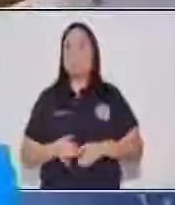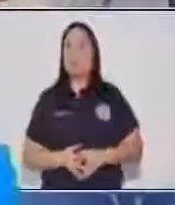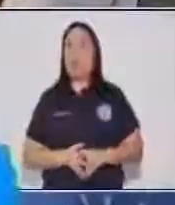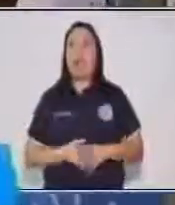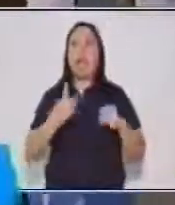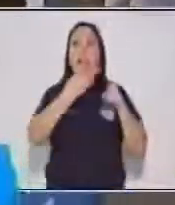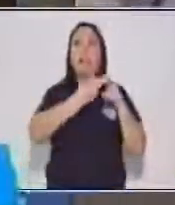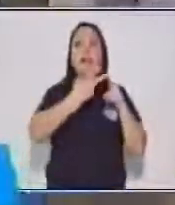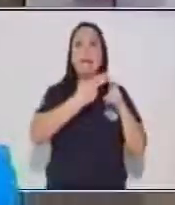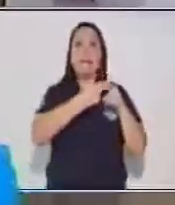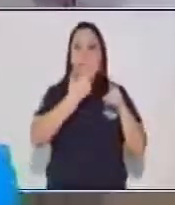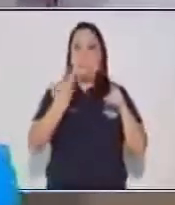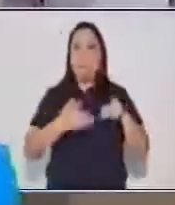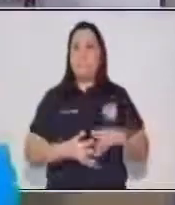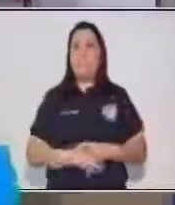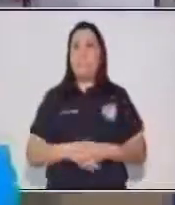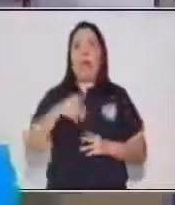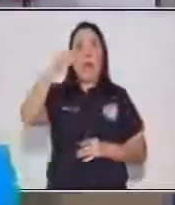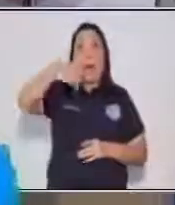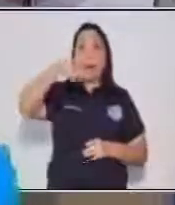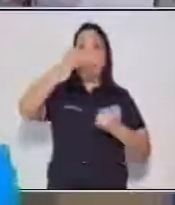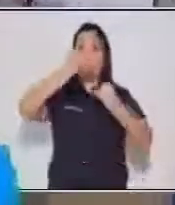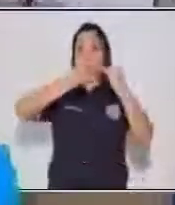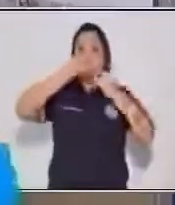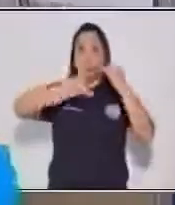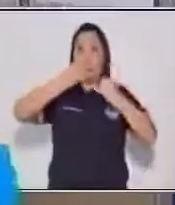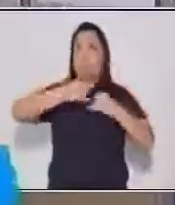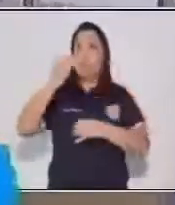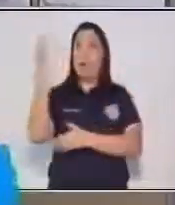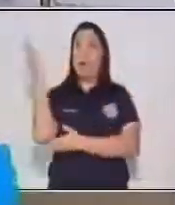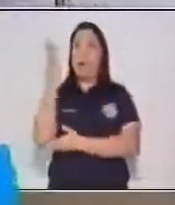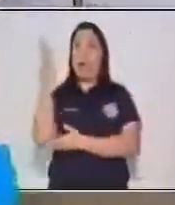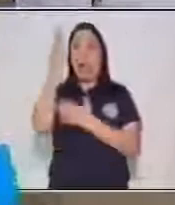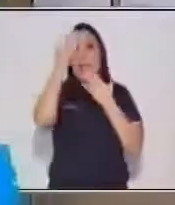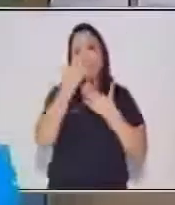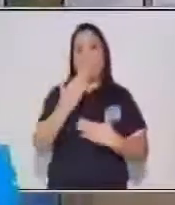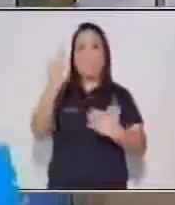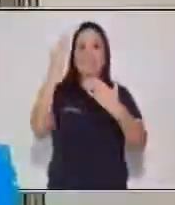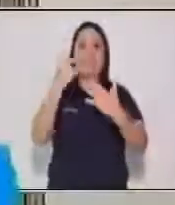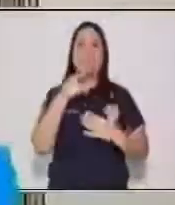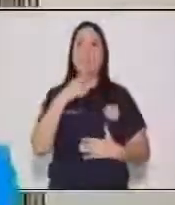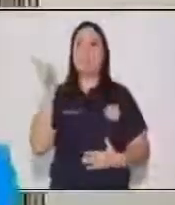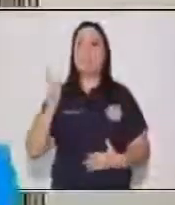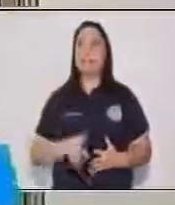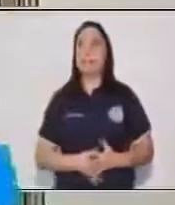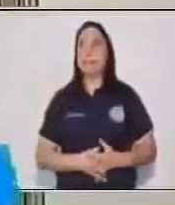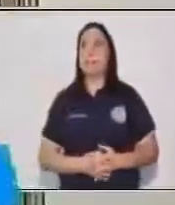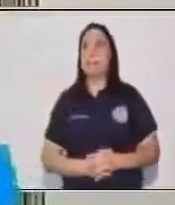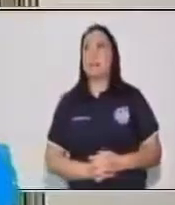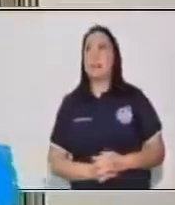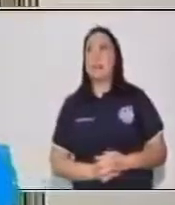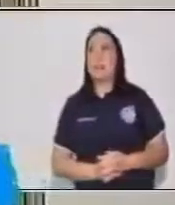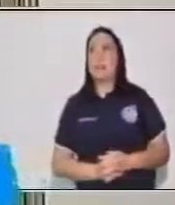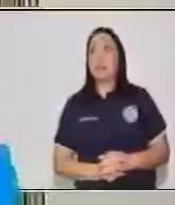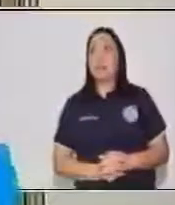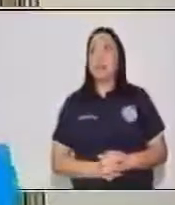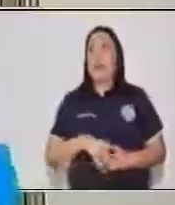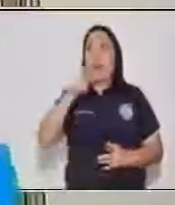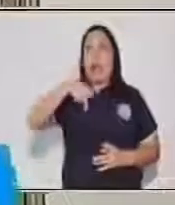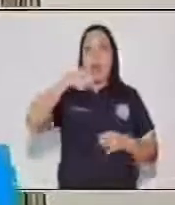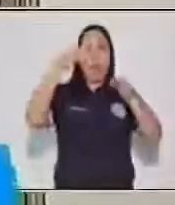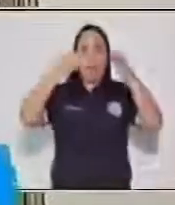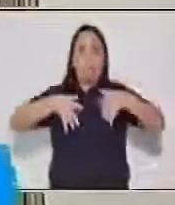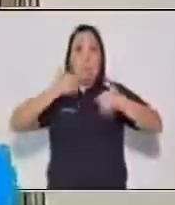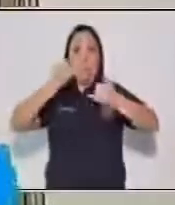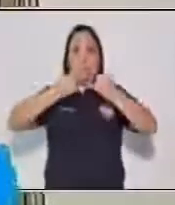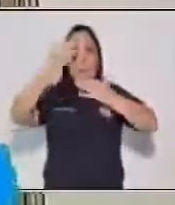frases como: hasta aquí mi exposición, y dar el agradecimiento respectivo, o bien eso es todo,